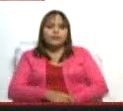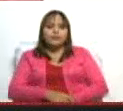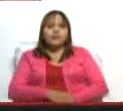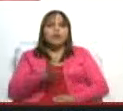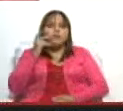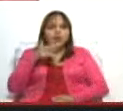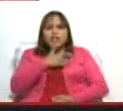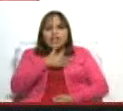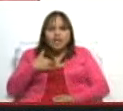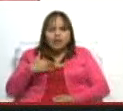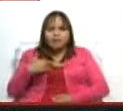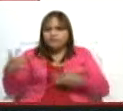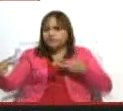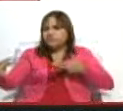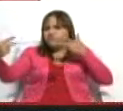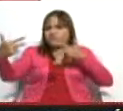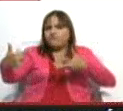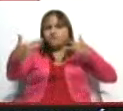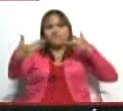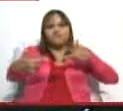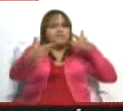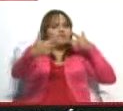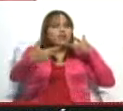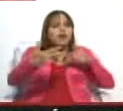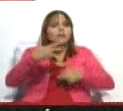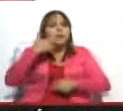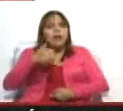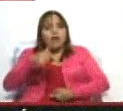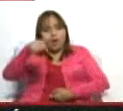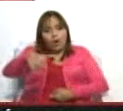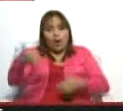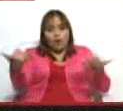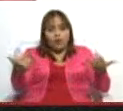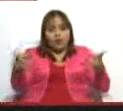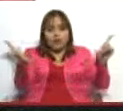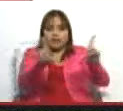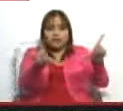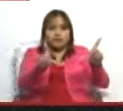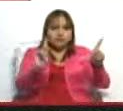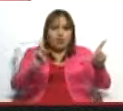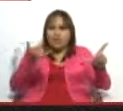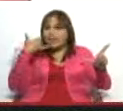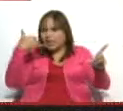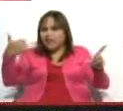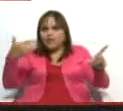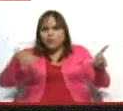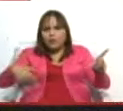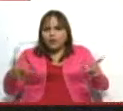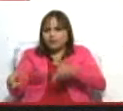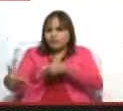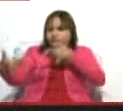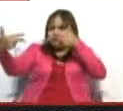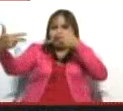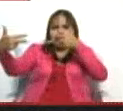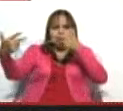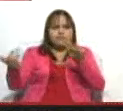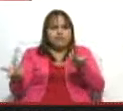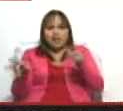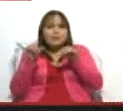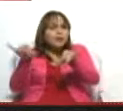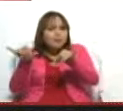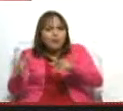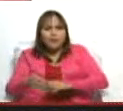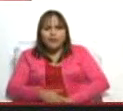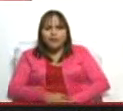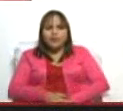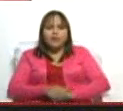quisieras, pudieras estar transmitiendo, en vez de por las pantallas de televisión, desde tu teléfono, y es igualito,